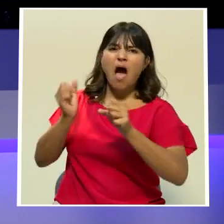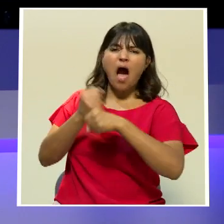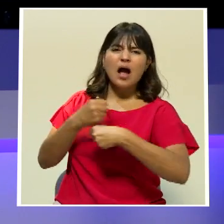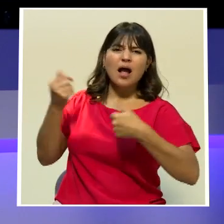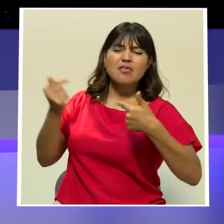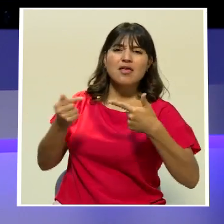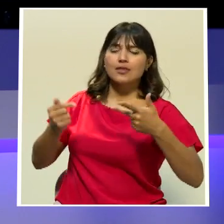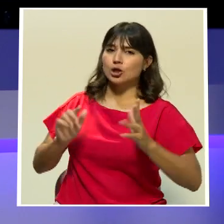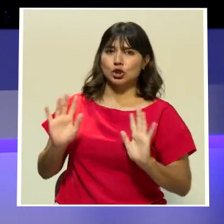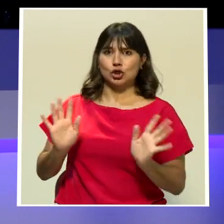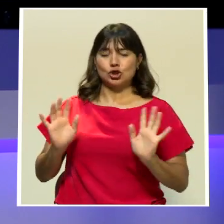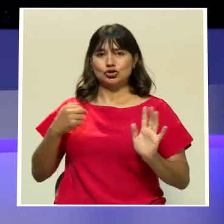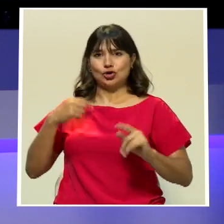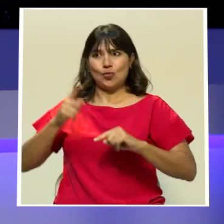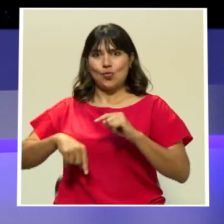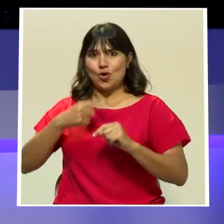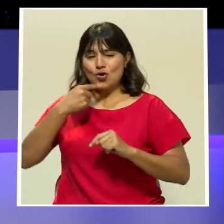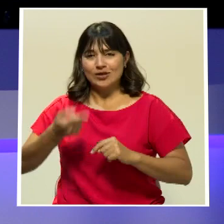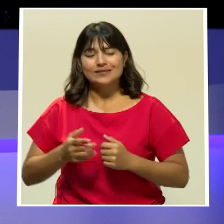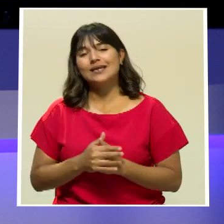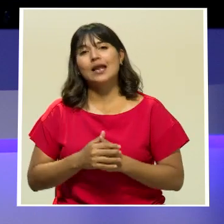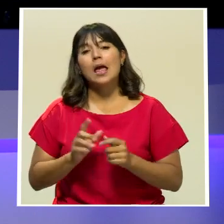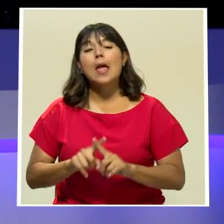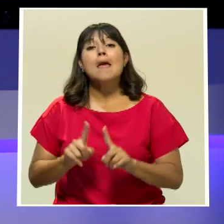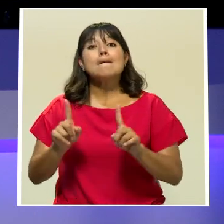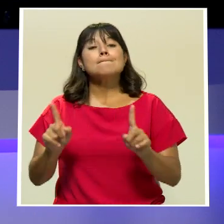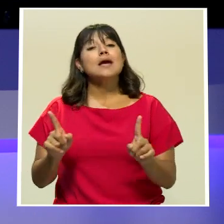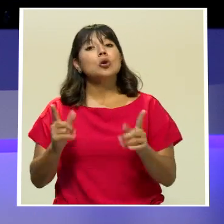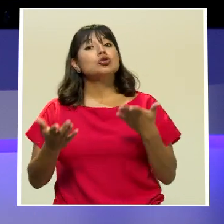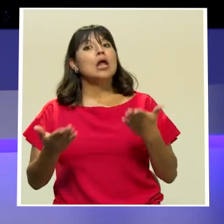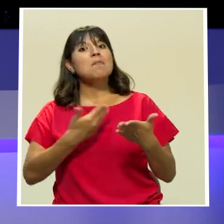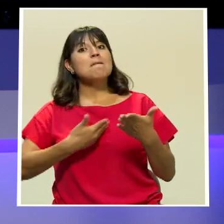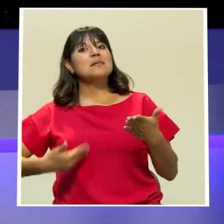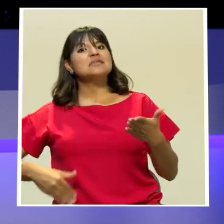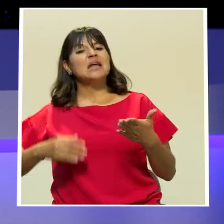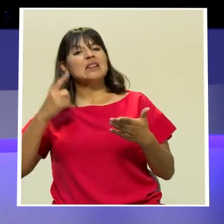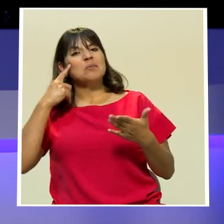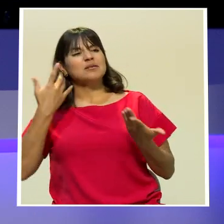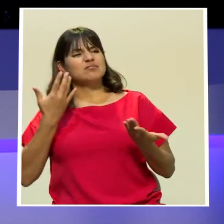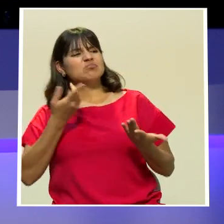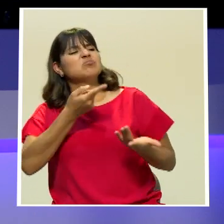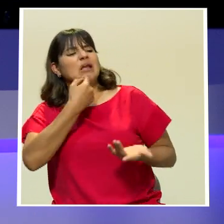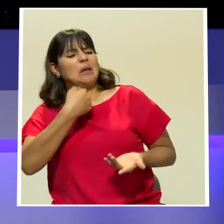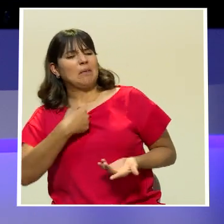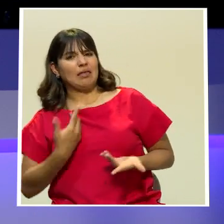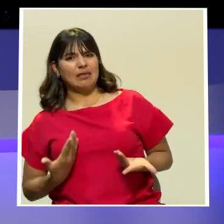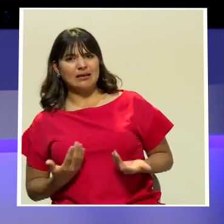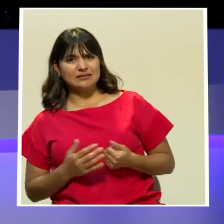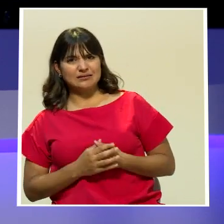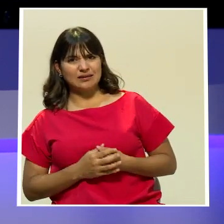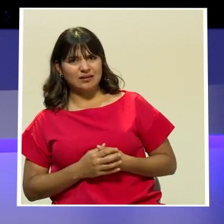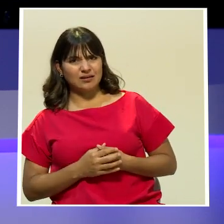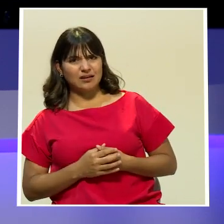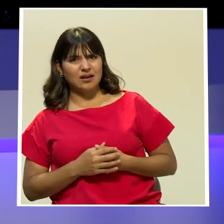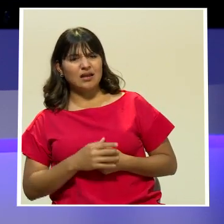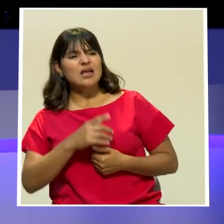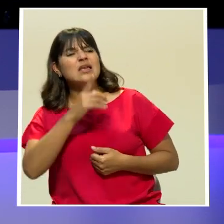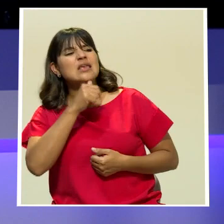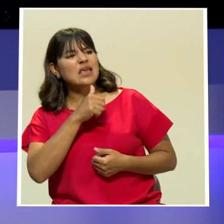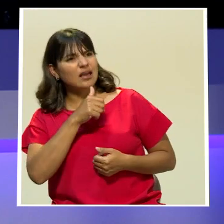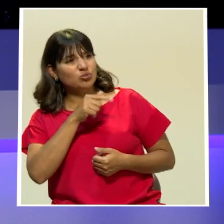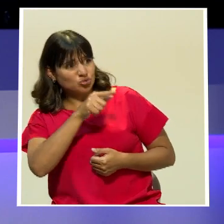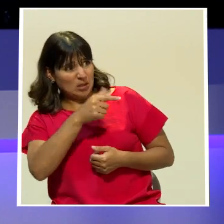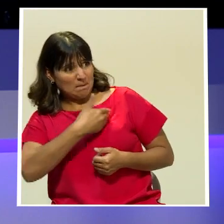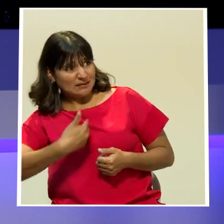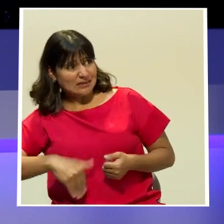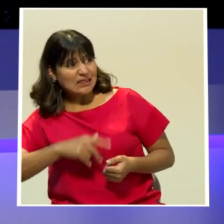decir seguramente, pero lo que va a pensar en confianza es, ¿y usted qué me está diciendo? ¿A usted quién lo votó? ¿Quién le